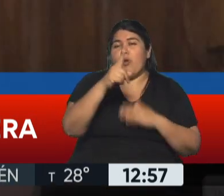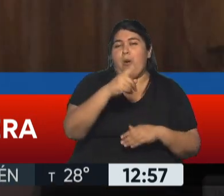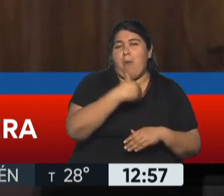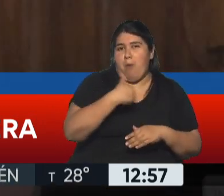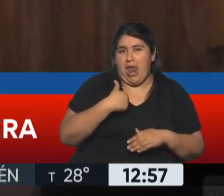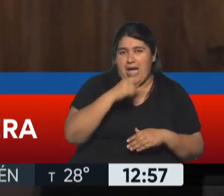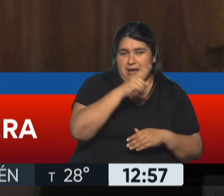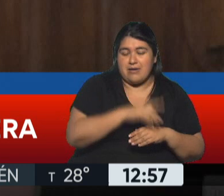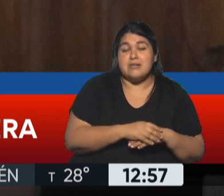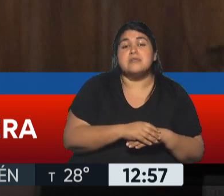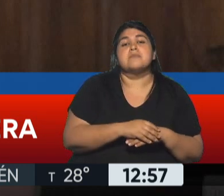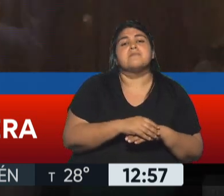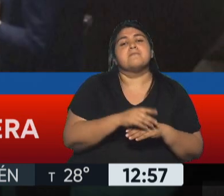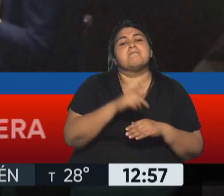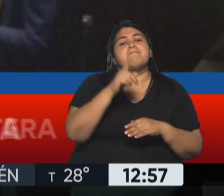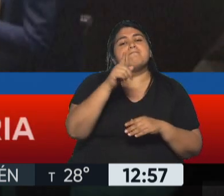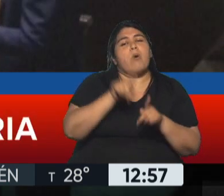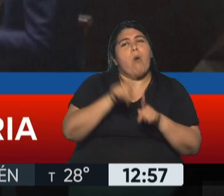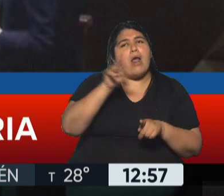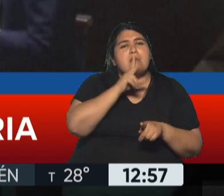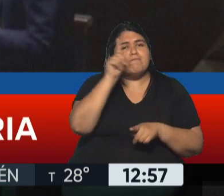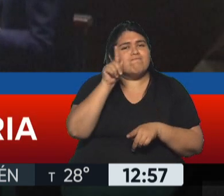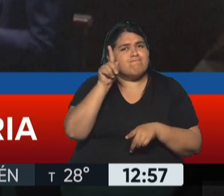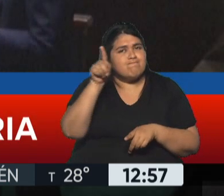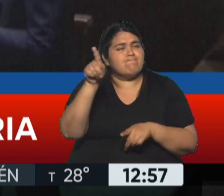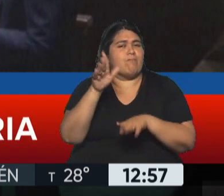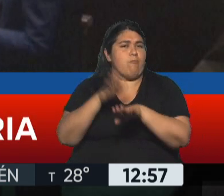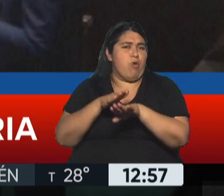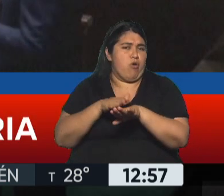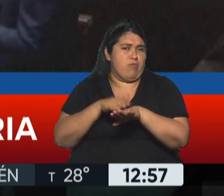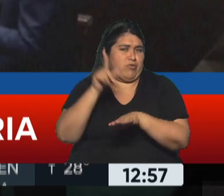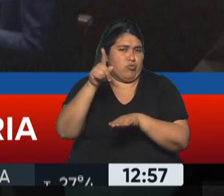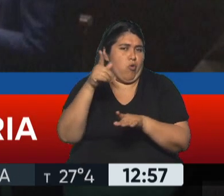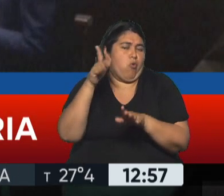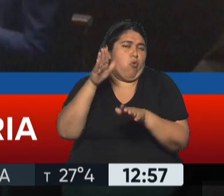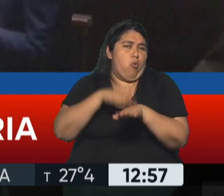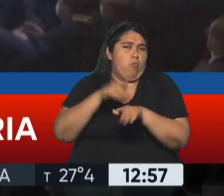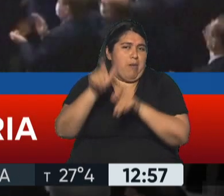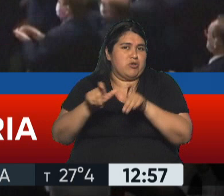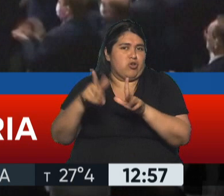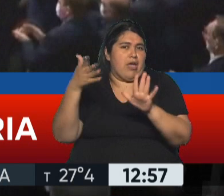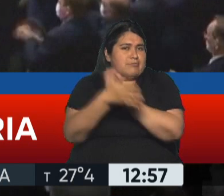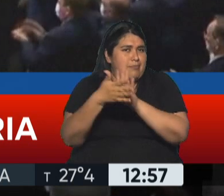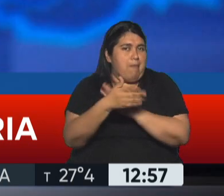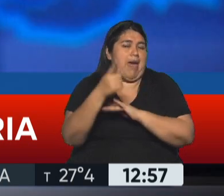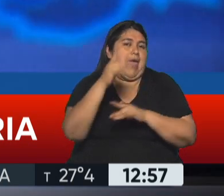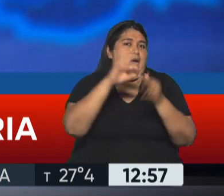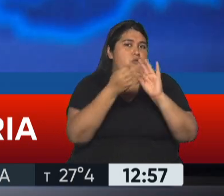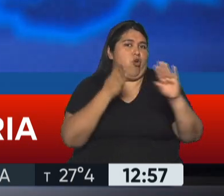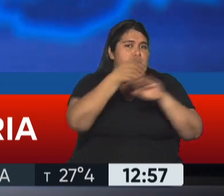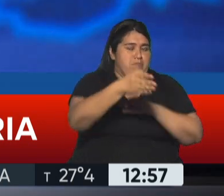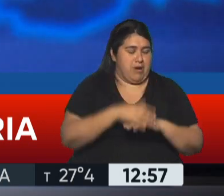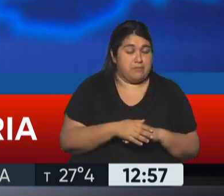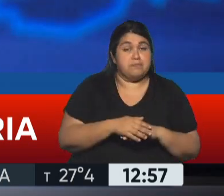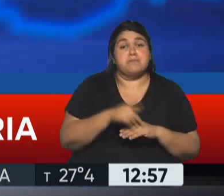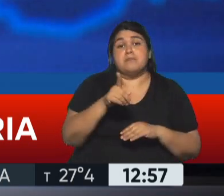Mateusz Morawiecki, señaló a Moscú como responsable ideológico del desplazamiento de personas para que ingresen a Europa. La